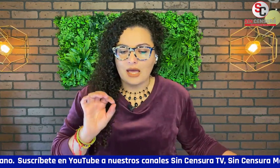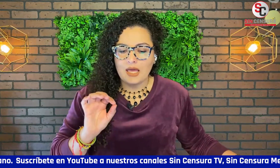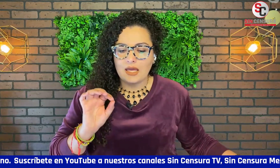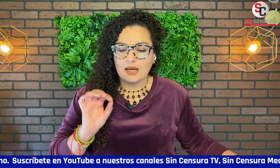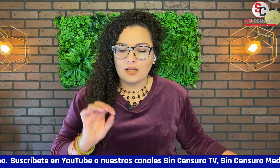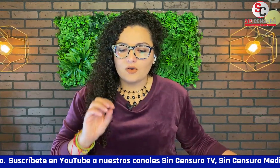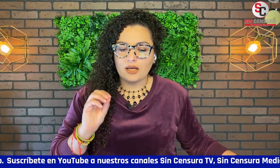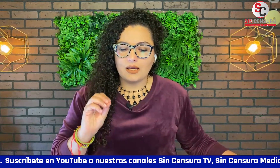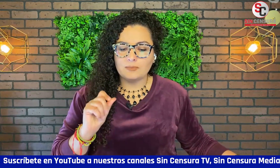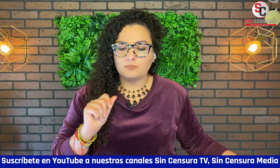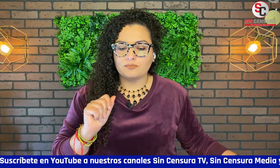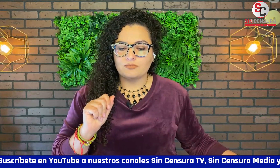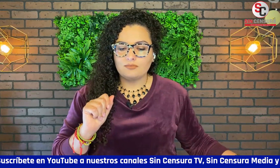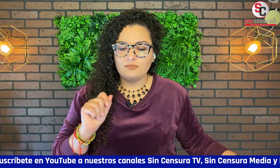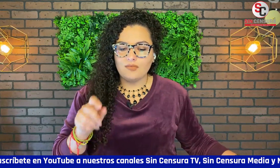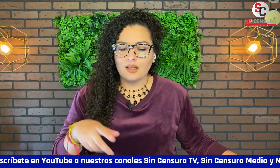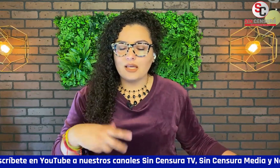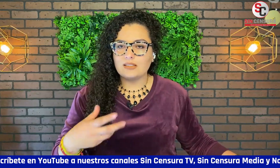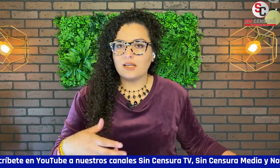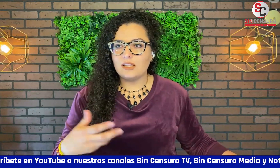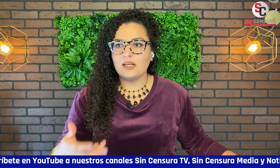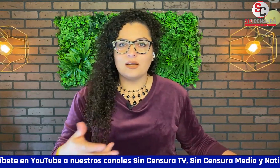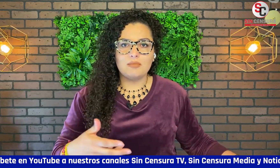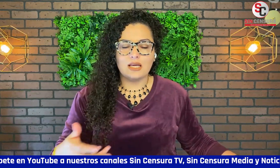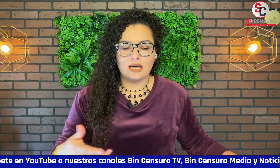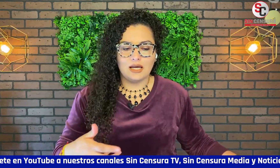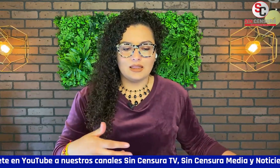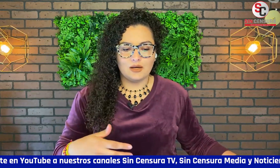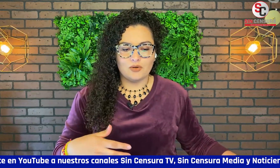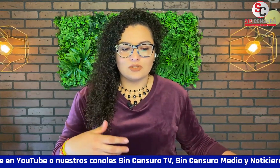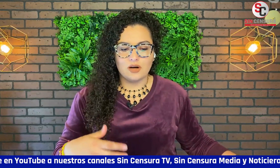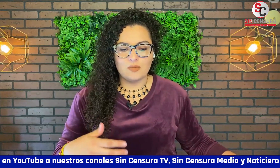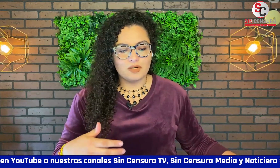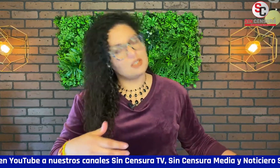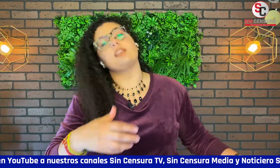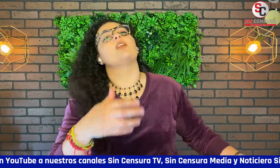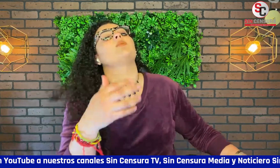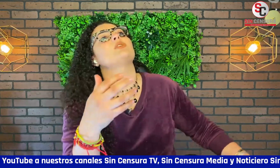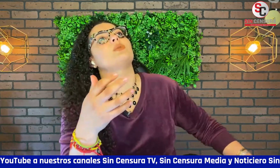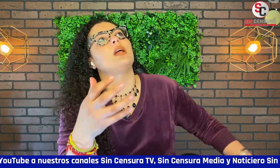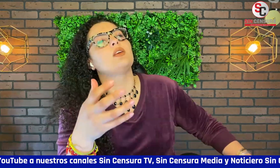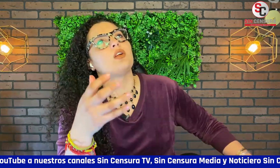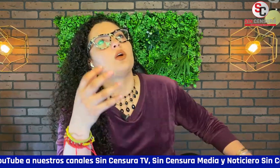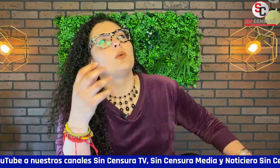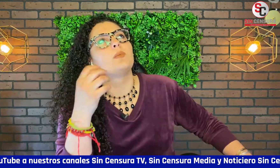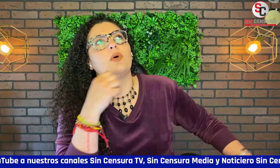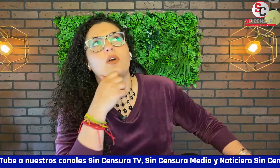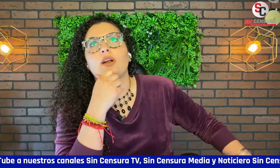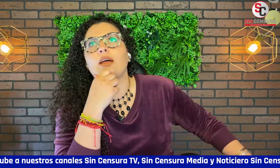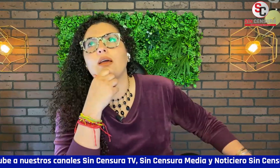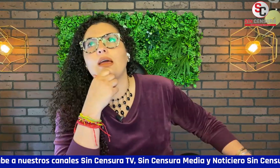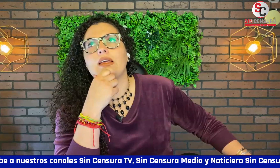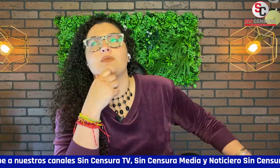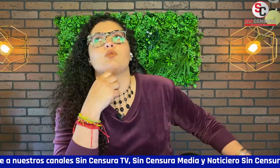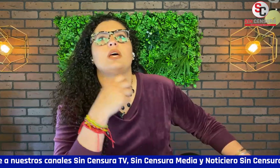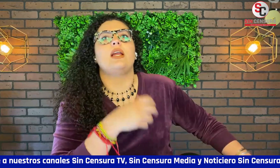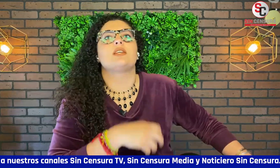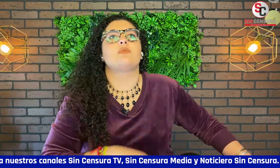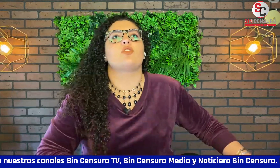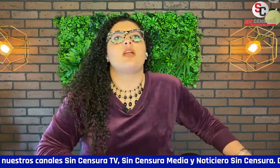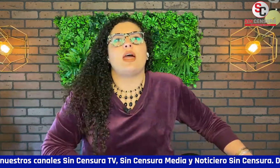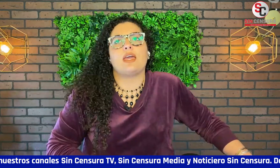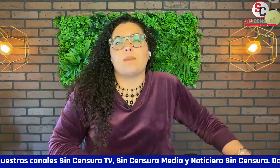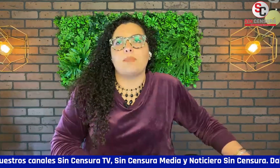vaya, creo que esta dinámica de cuestionar al presidente López Obrador por usar